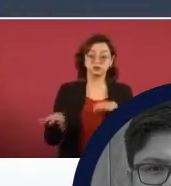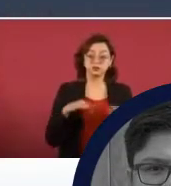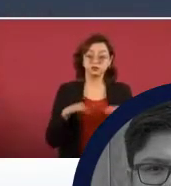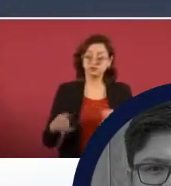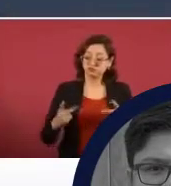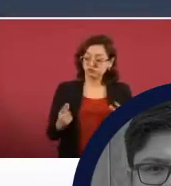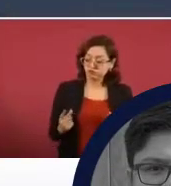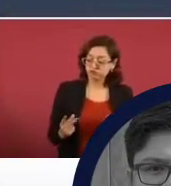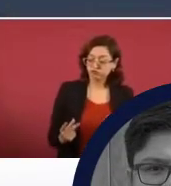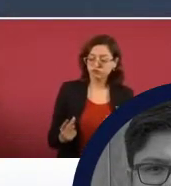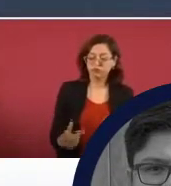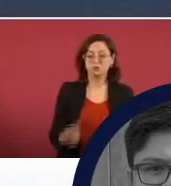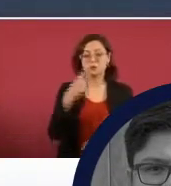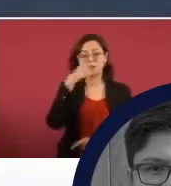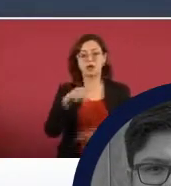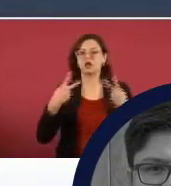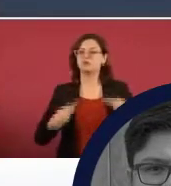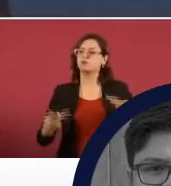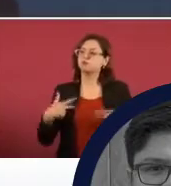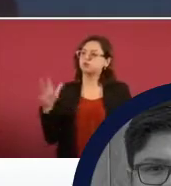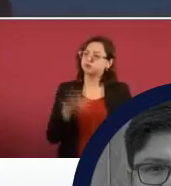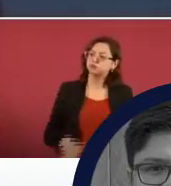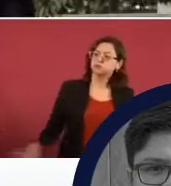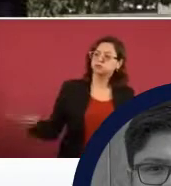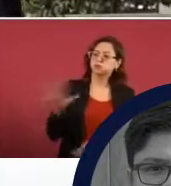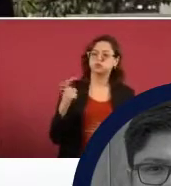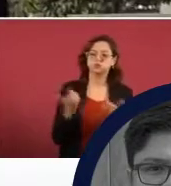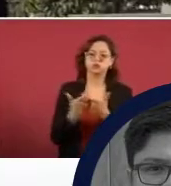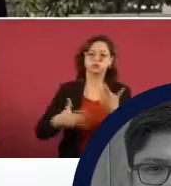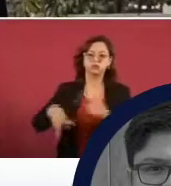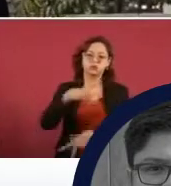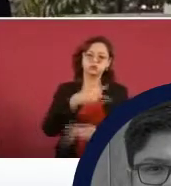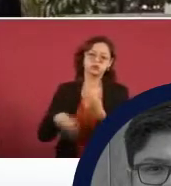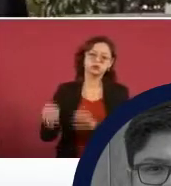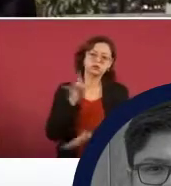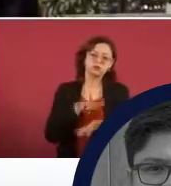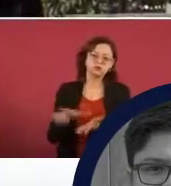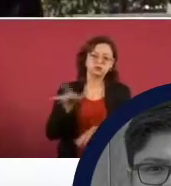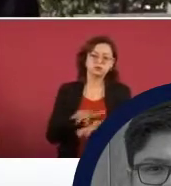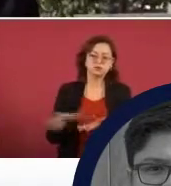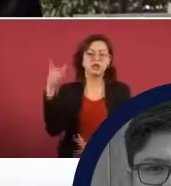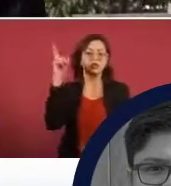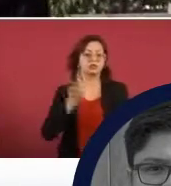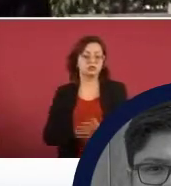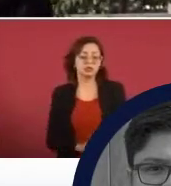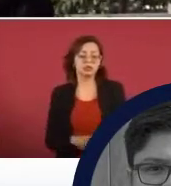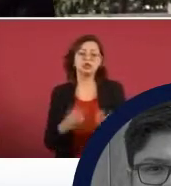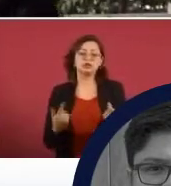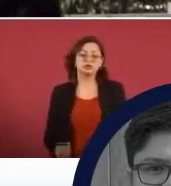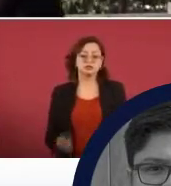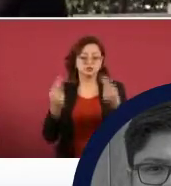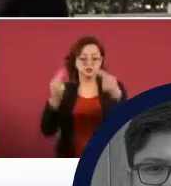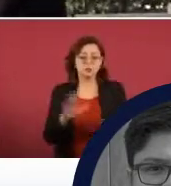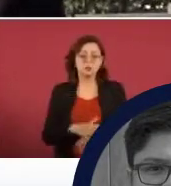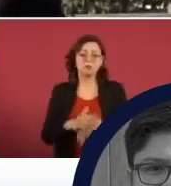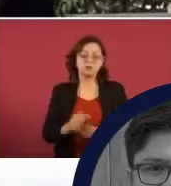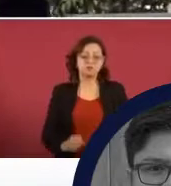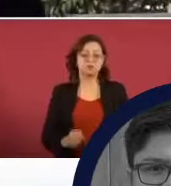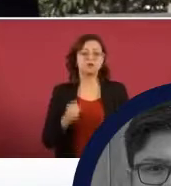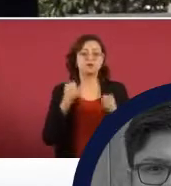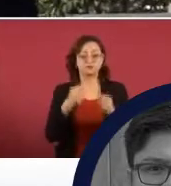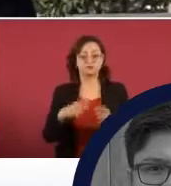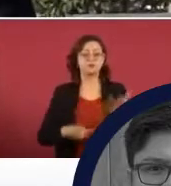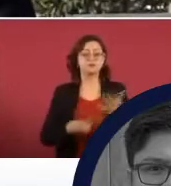que había que reconstruir la autoridad moral de la presidencia de la República. López Obrador, a